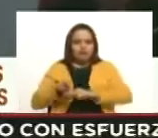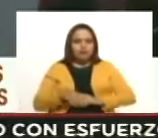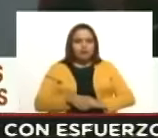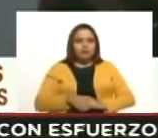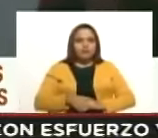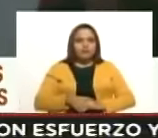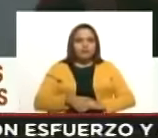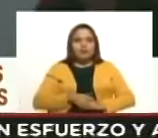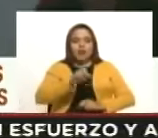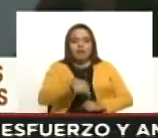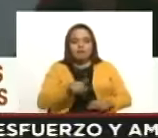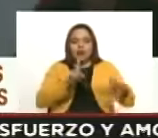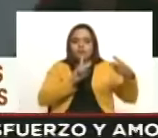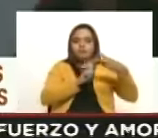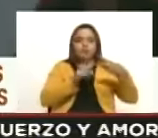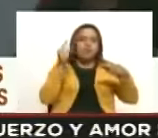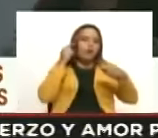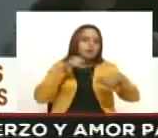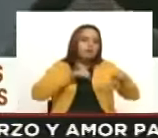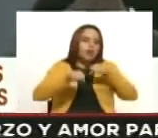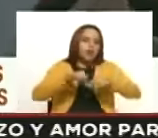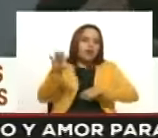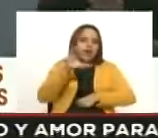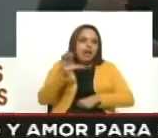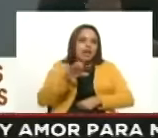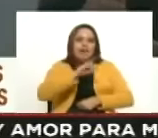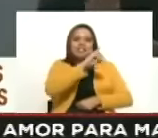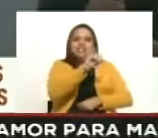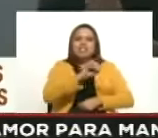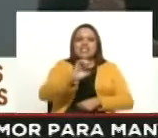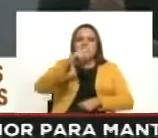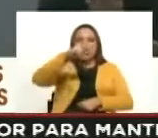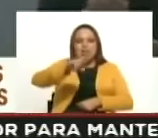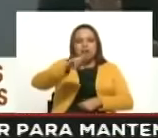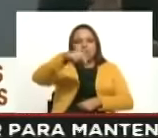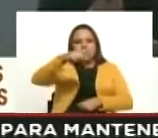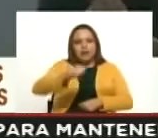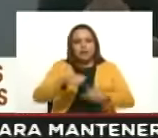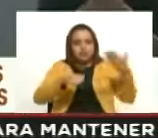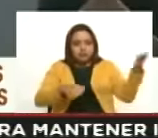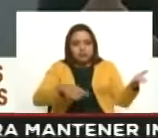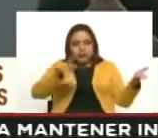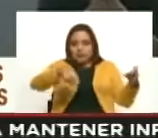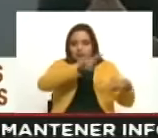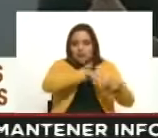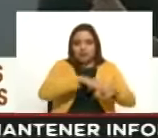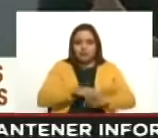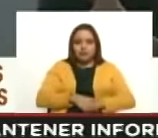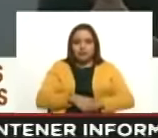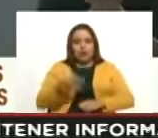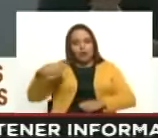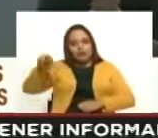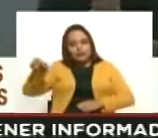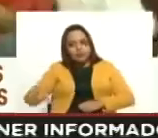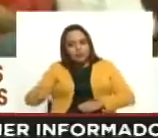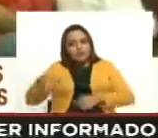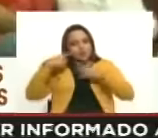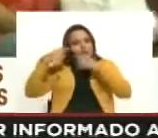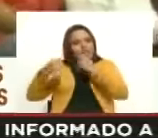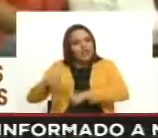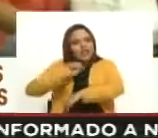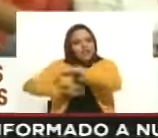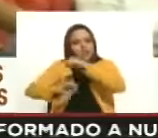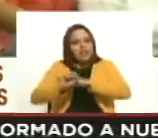por la movilizadora de Caracas, Carmen Serpa, aquí presente, por el de Seguridad y Defensa, Wilmer